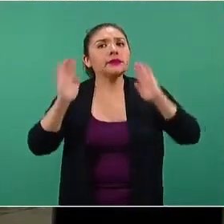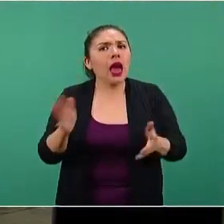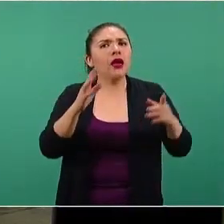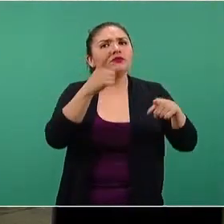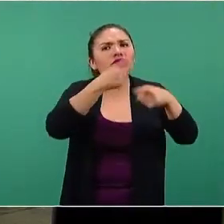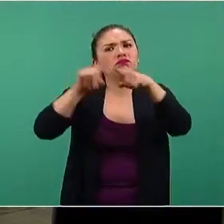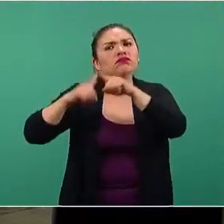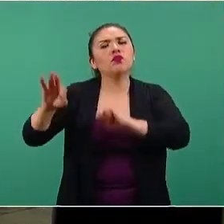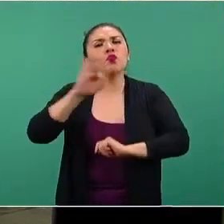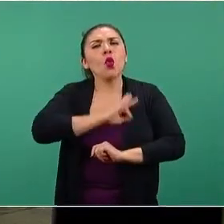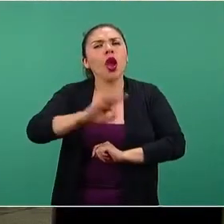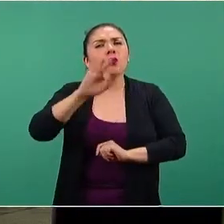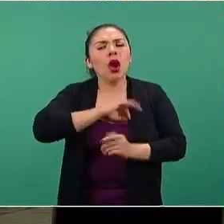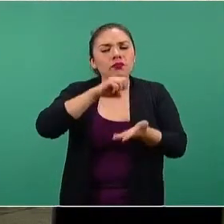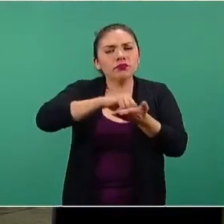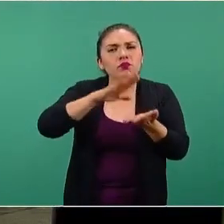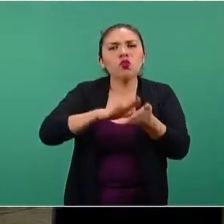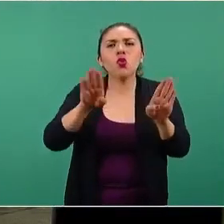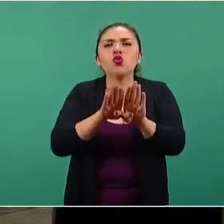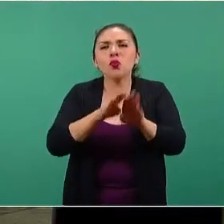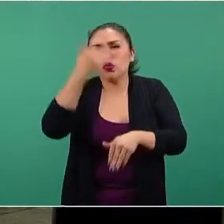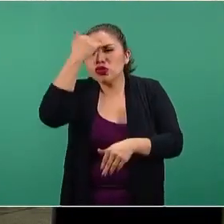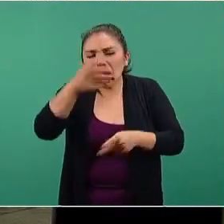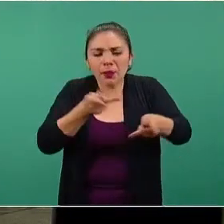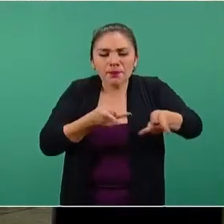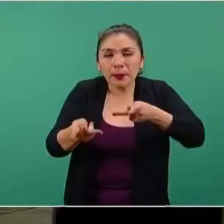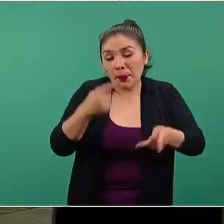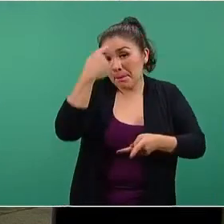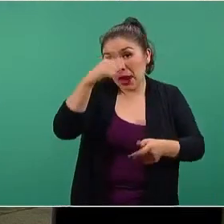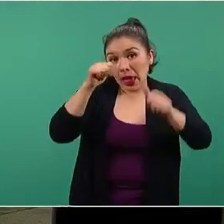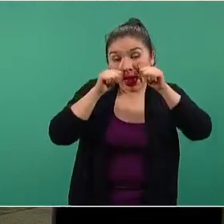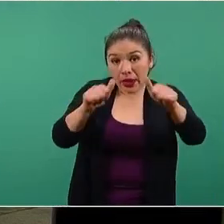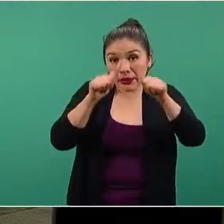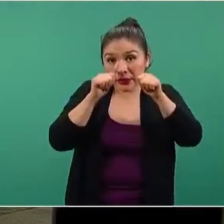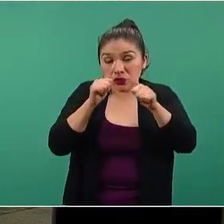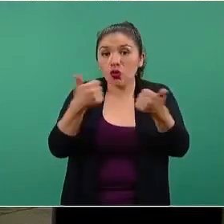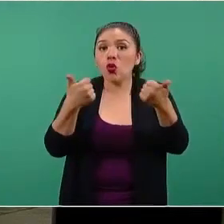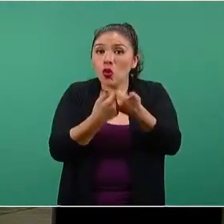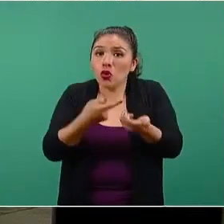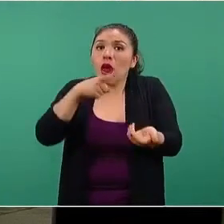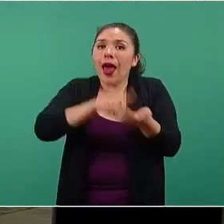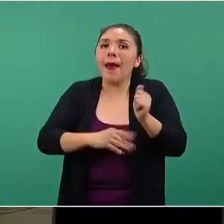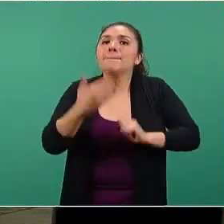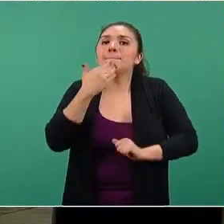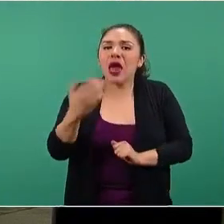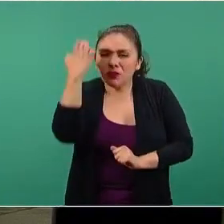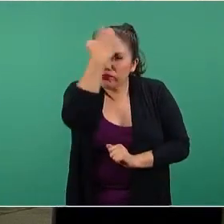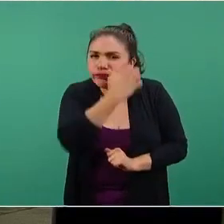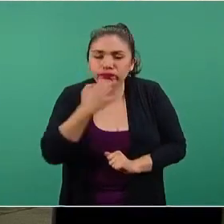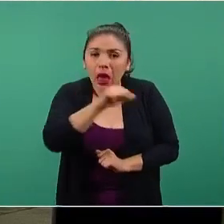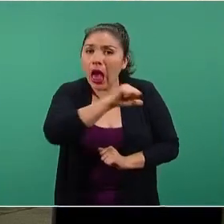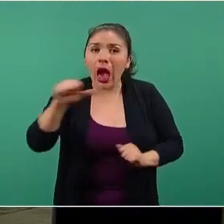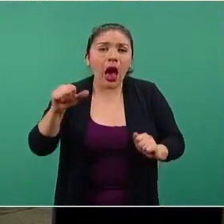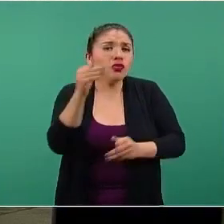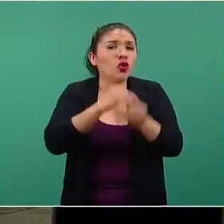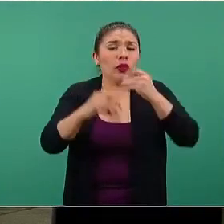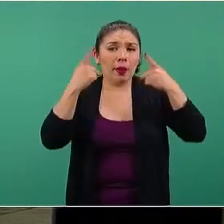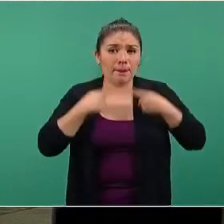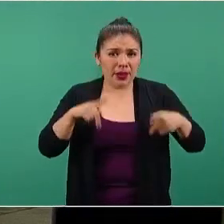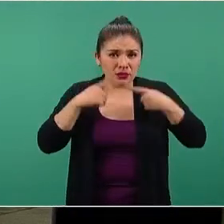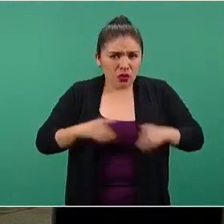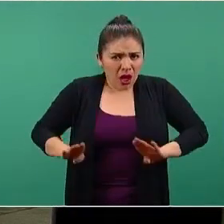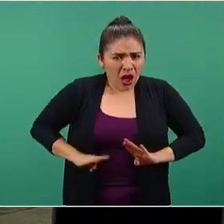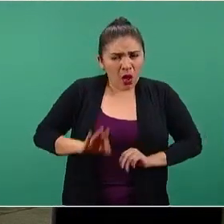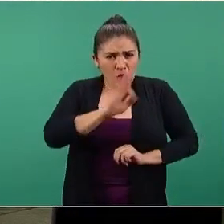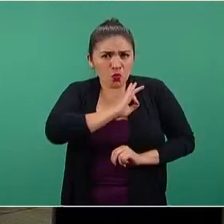capacidad de establecer protocolos de atención que incluyen la correcta evaluación de las personas, la pertinencia